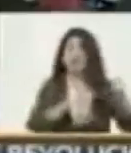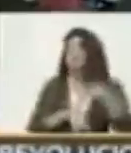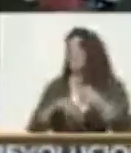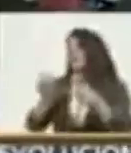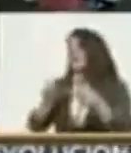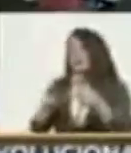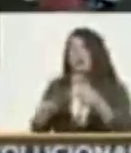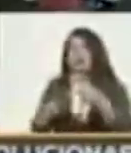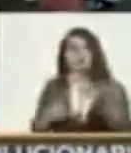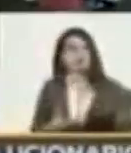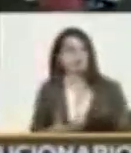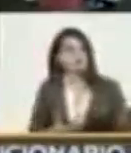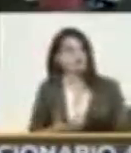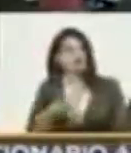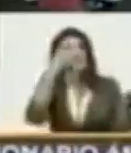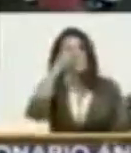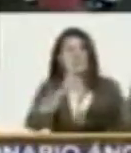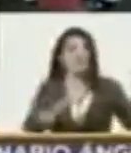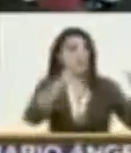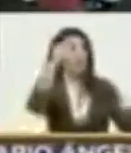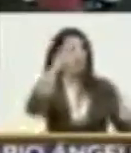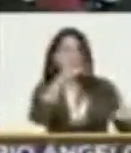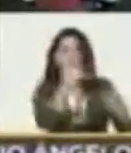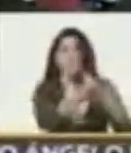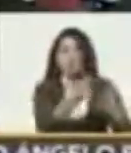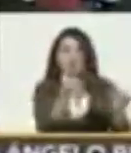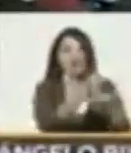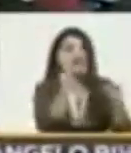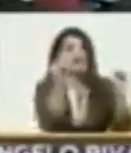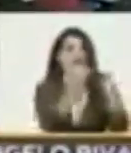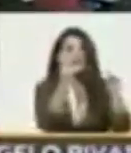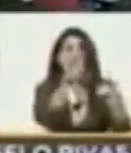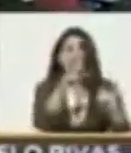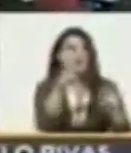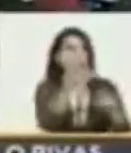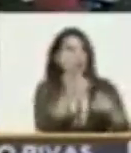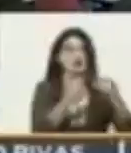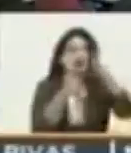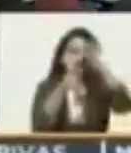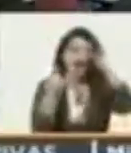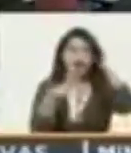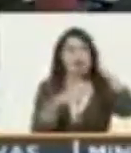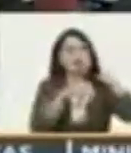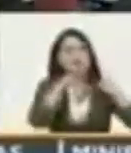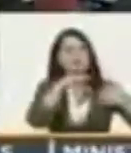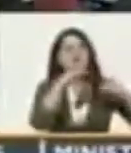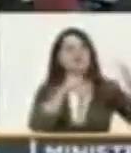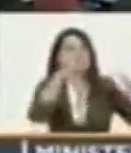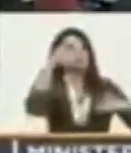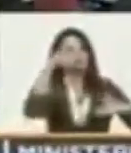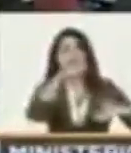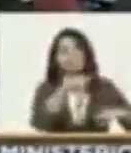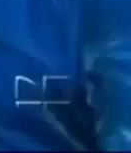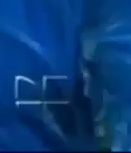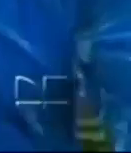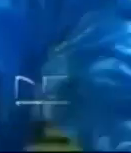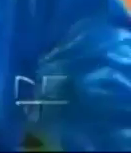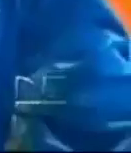más desiguales de la región, México, a pesar de las riquezas de las cuales goza este